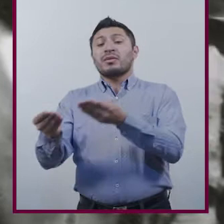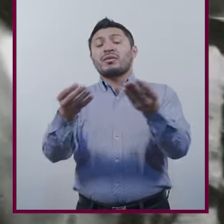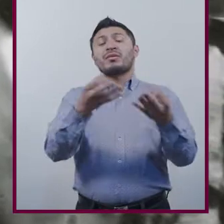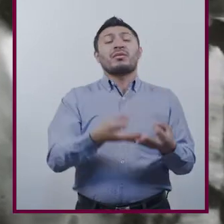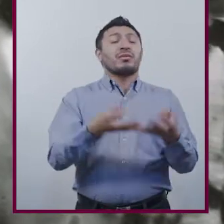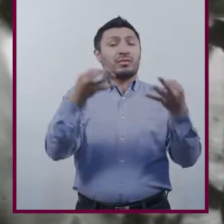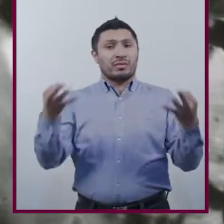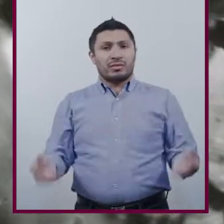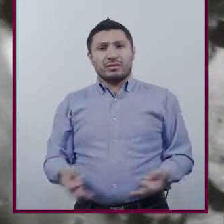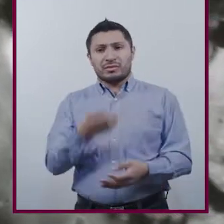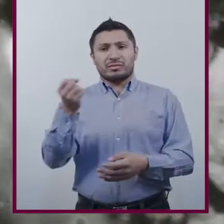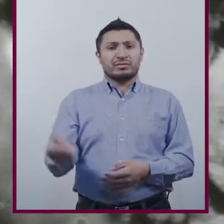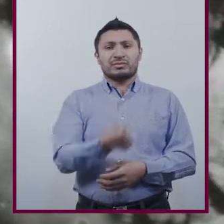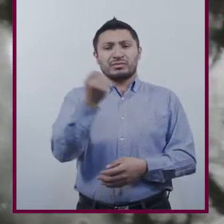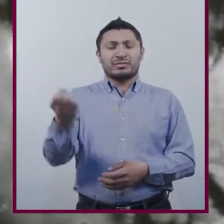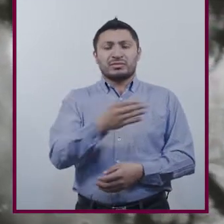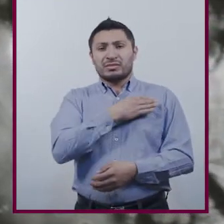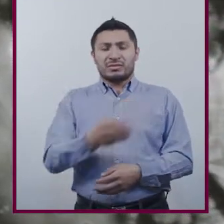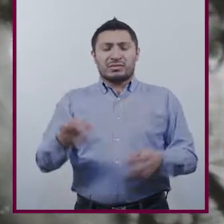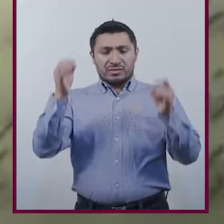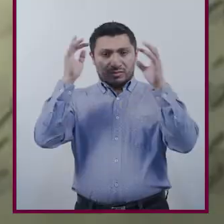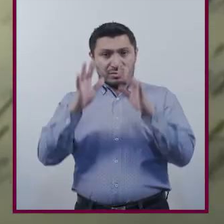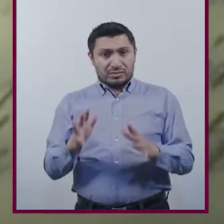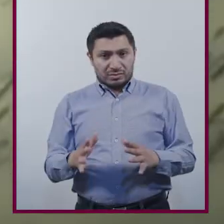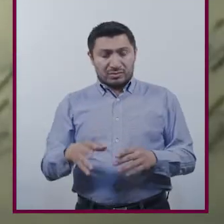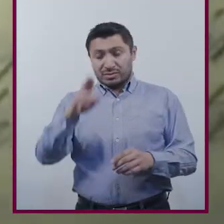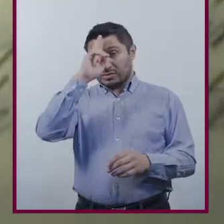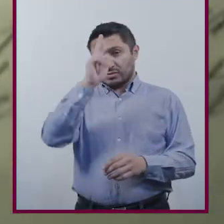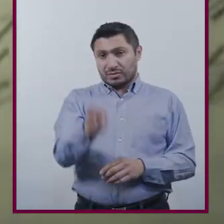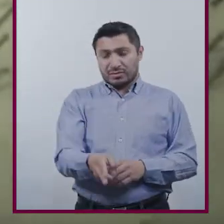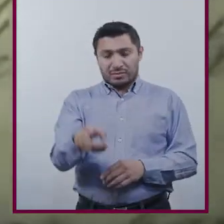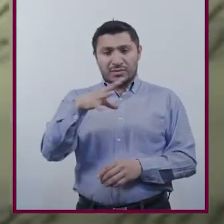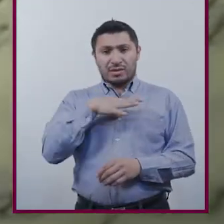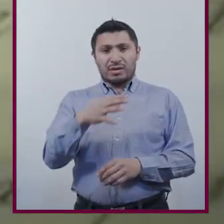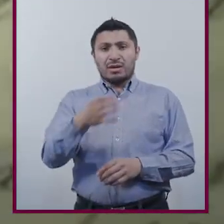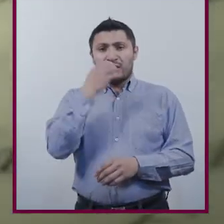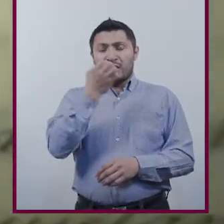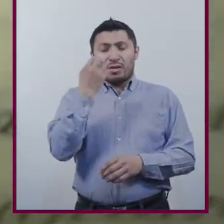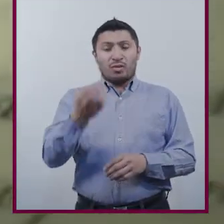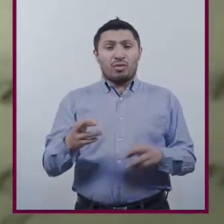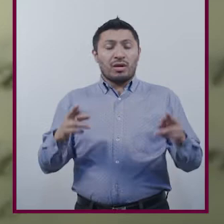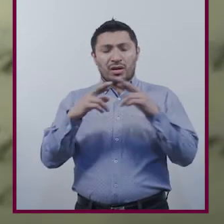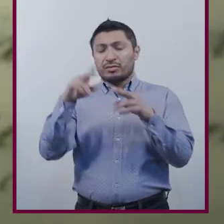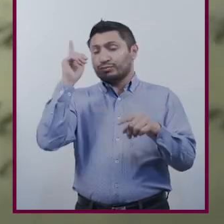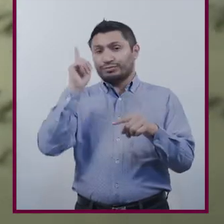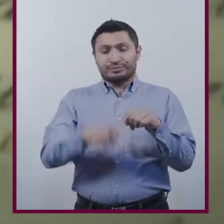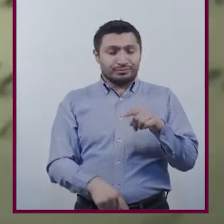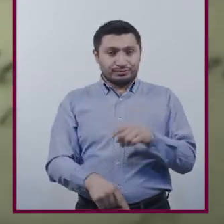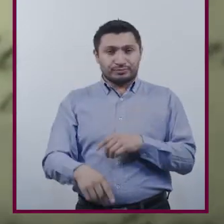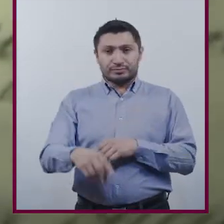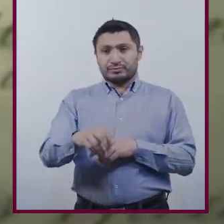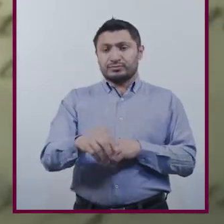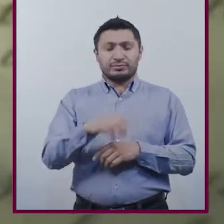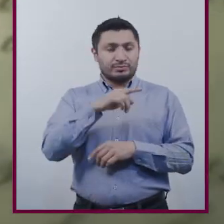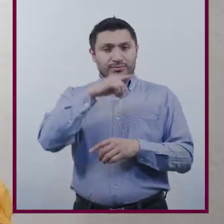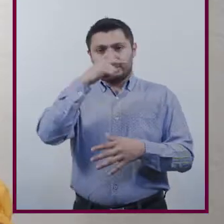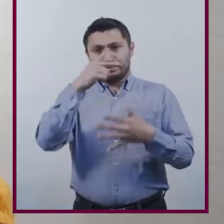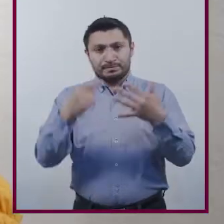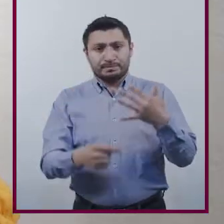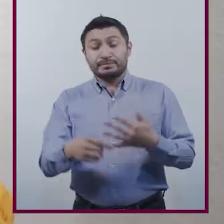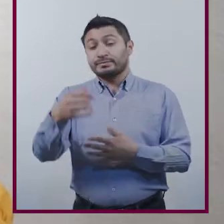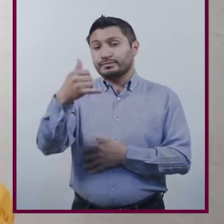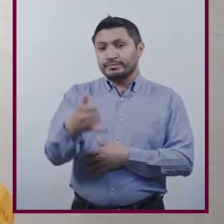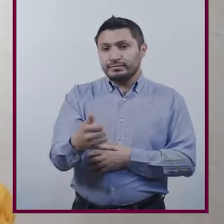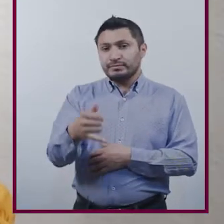la nacionalidad de los bienes eclesiásticos. Prohibió la existencia de colegios religiosos, conventos y obispados.